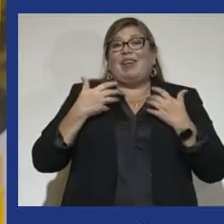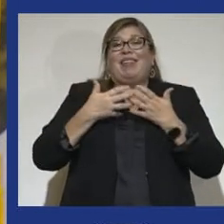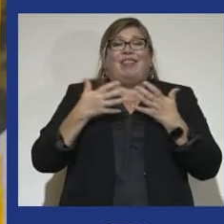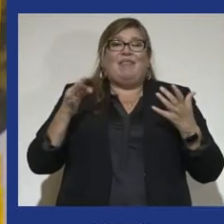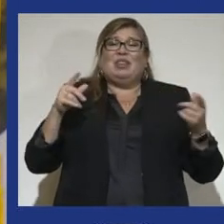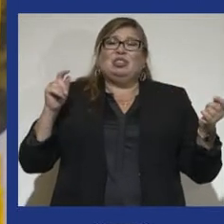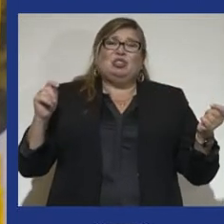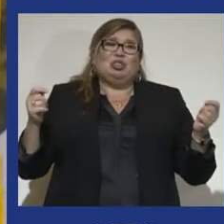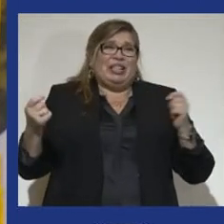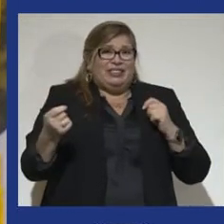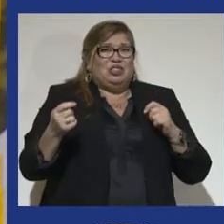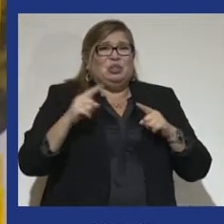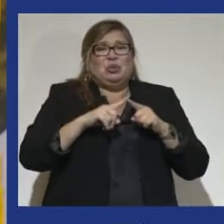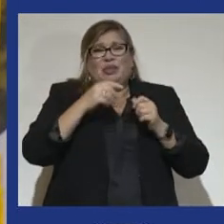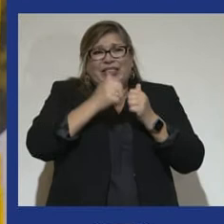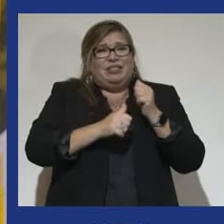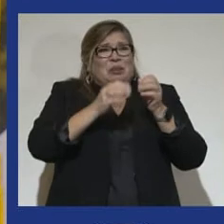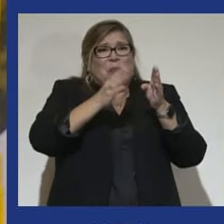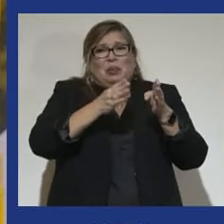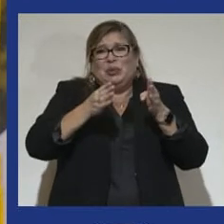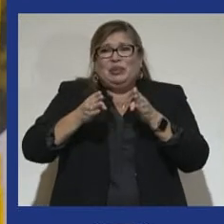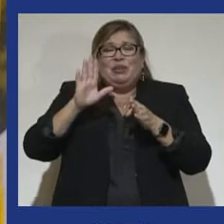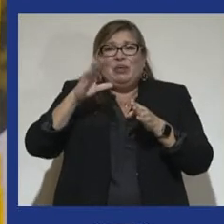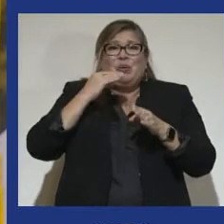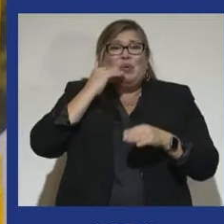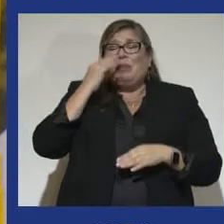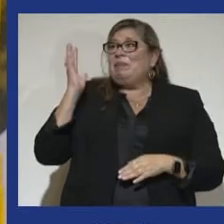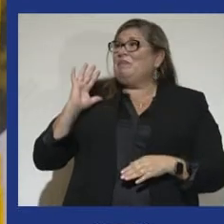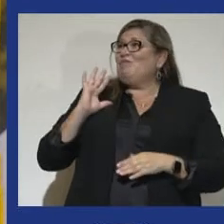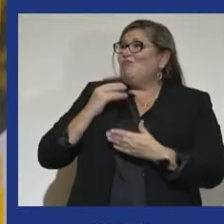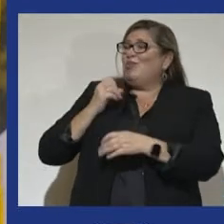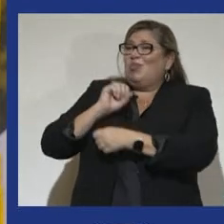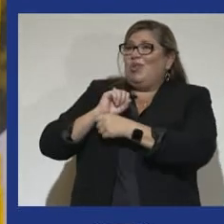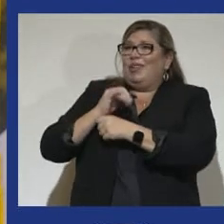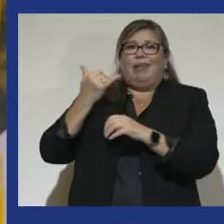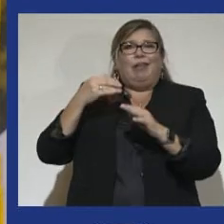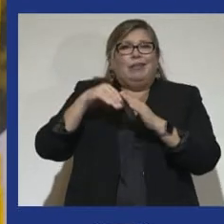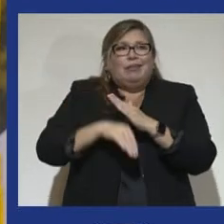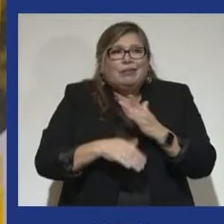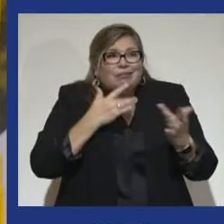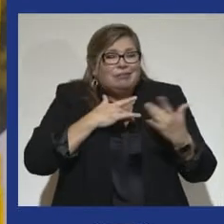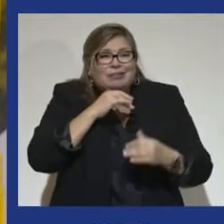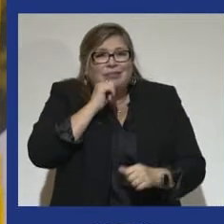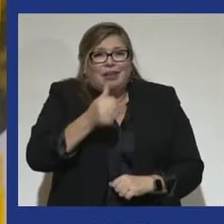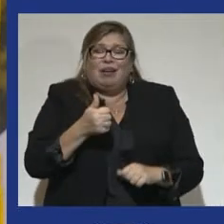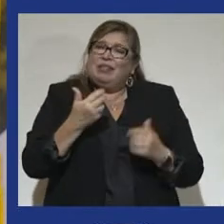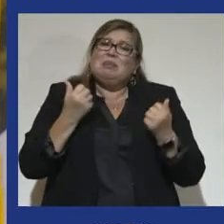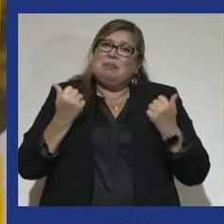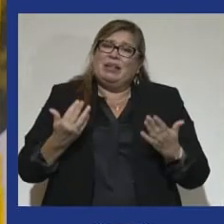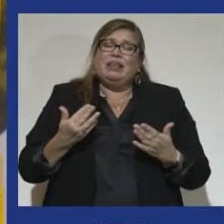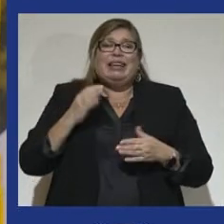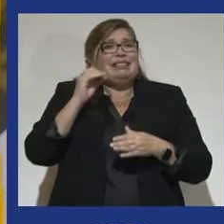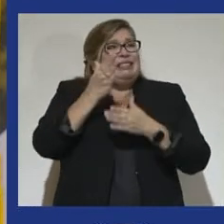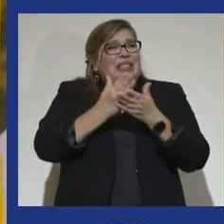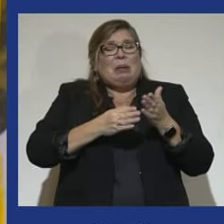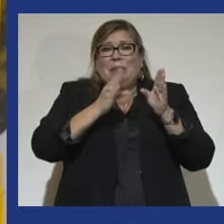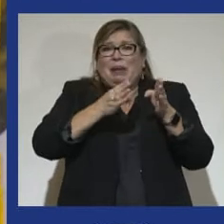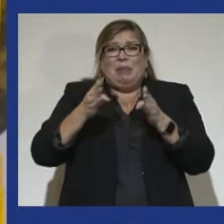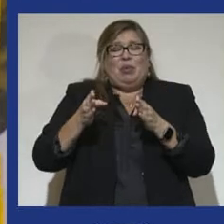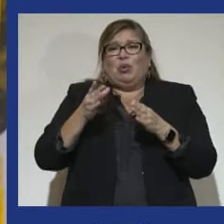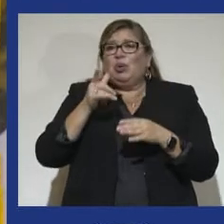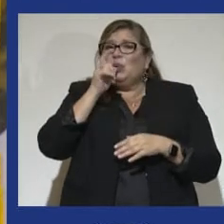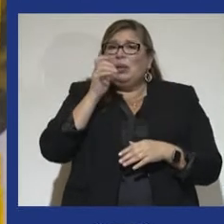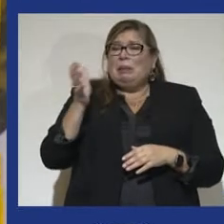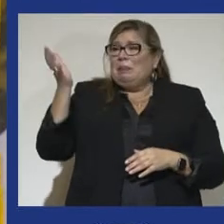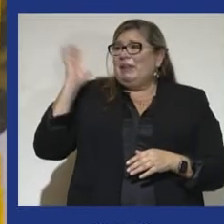grupo ha habido muchísimos cambios a los ingresos individuales de mucha gente y es posible que